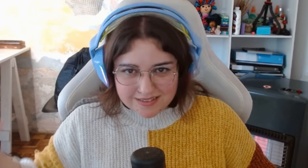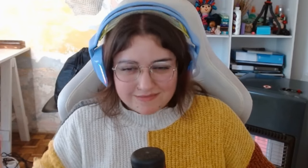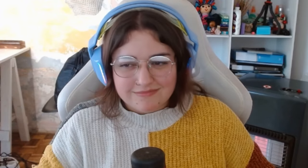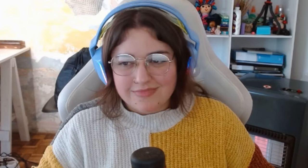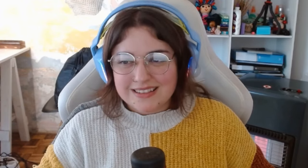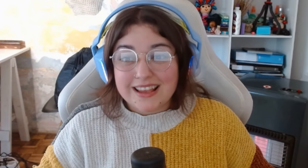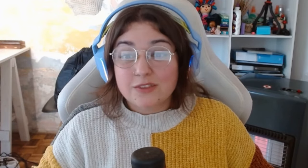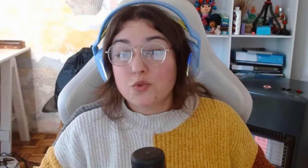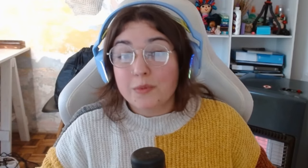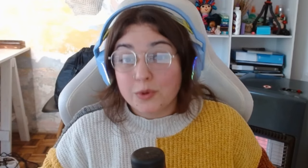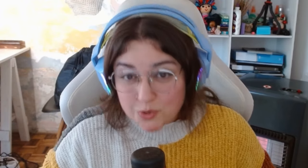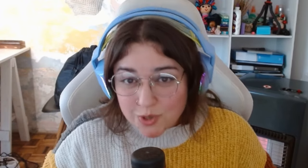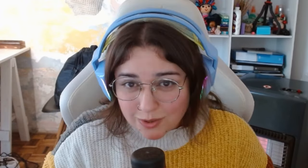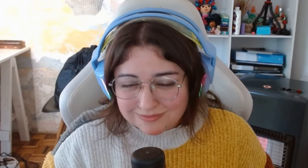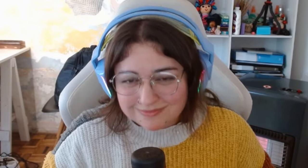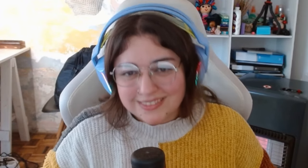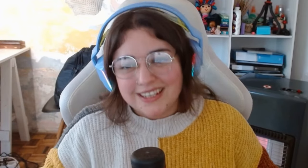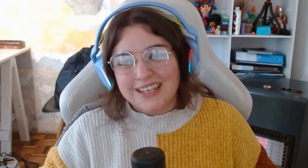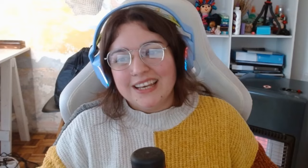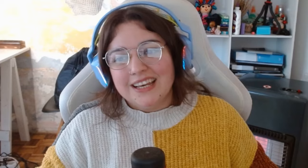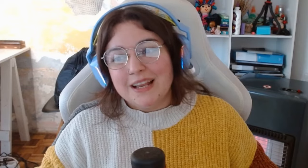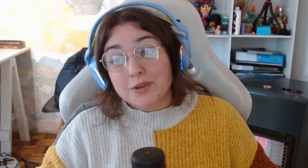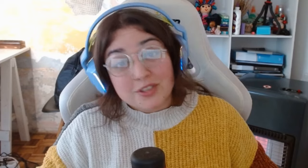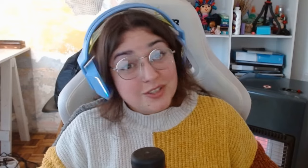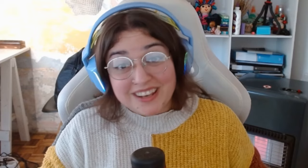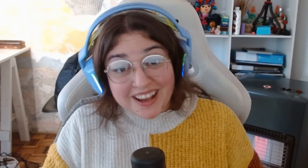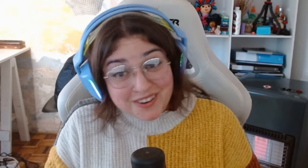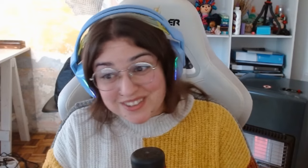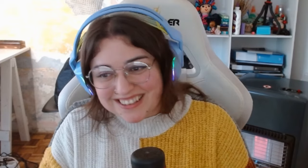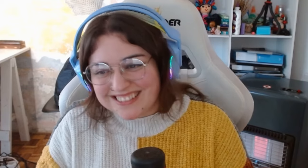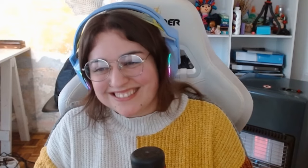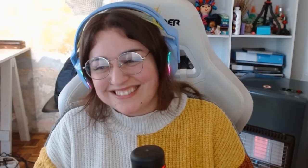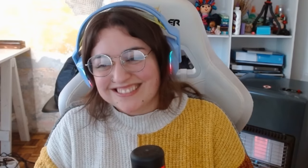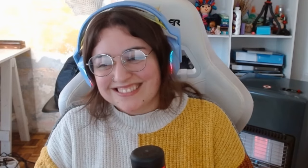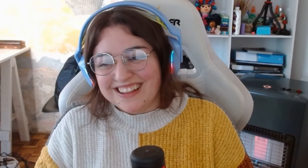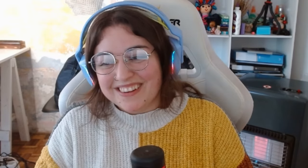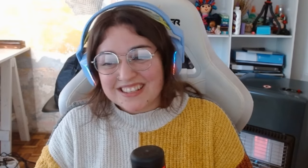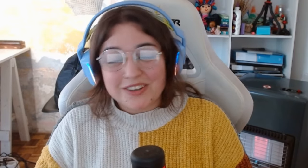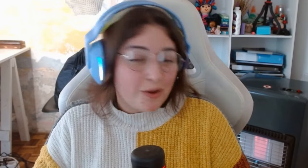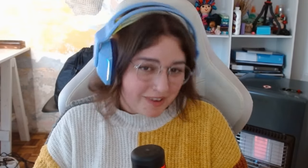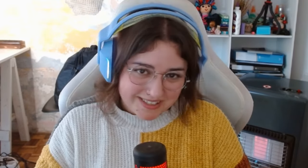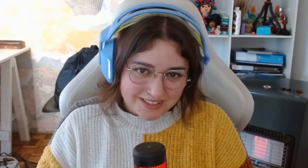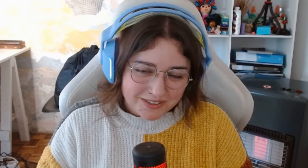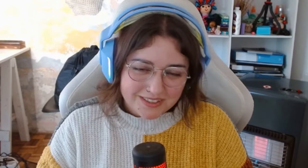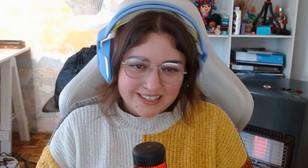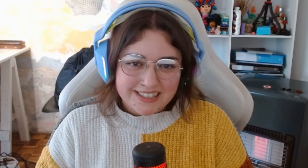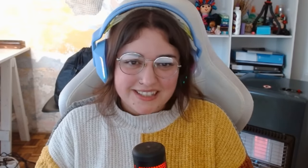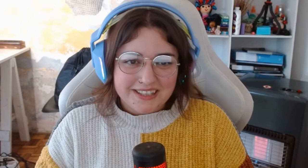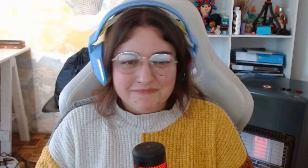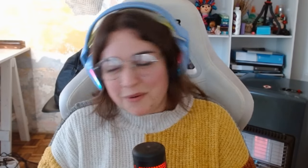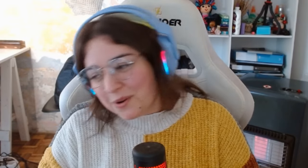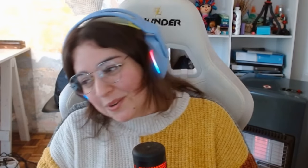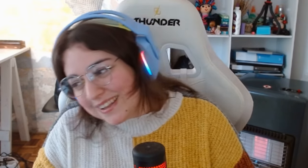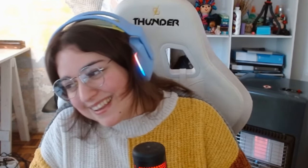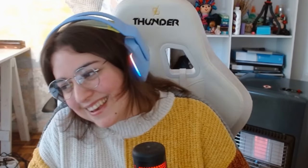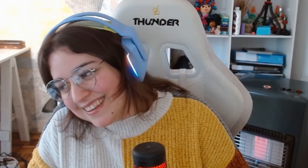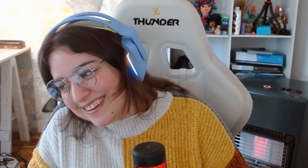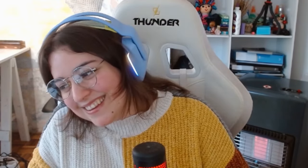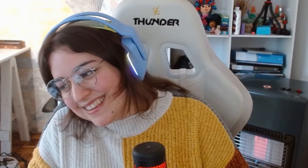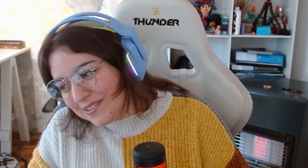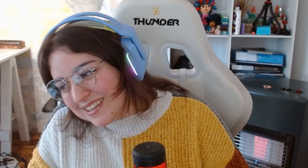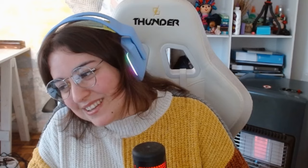buenas, hacia su evolución, el proceso de las cosas. La verdad, chicos, los felicito. Me voy con